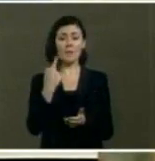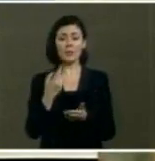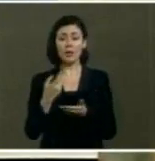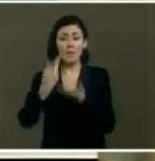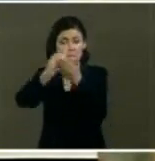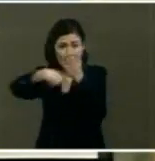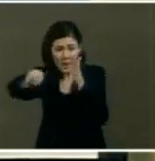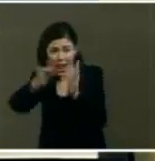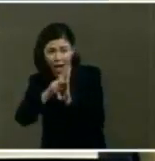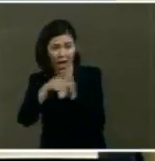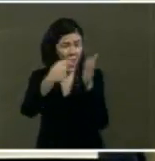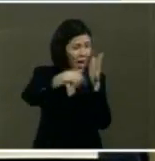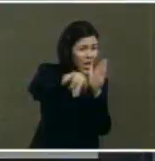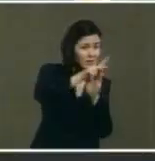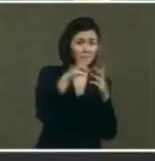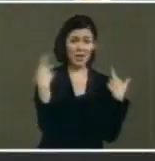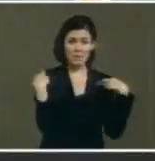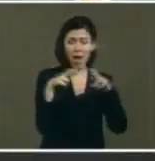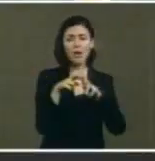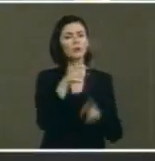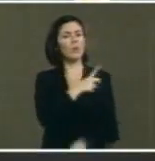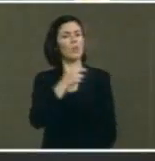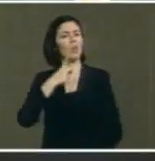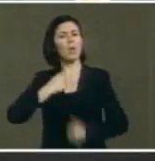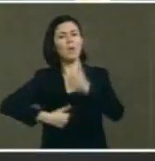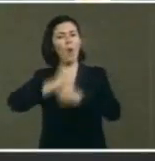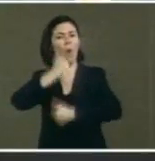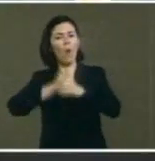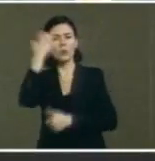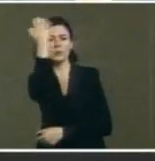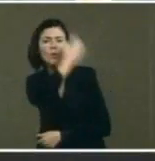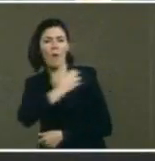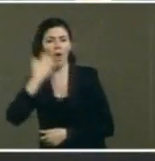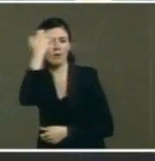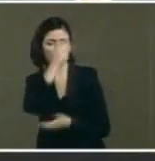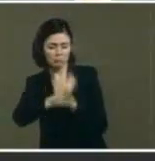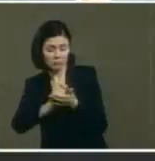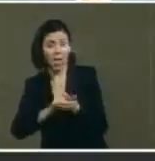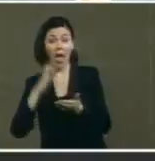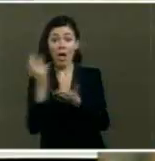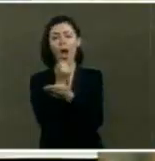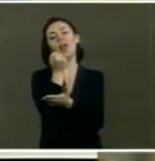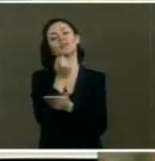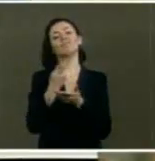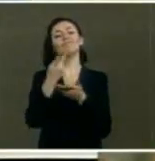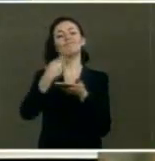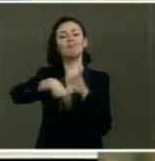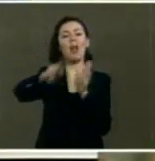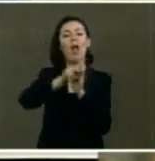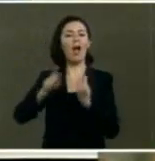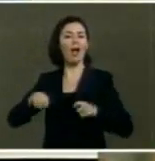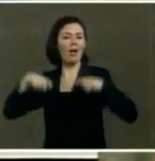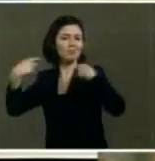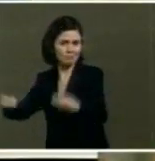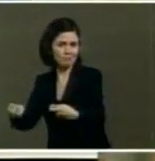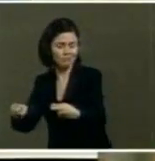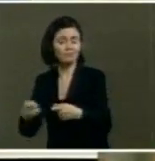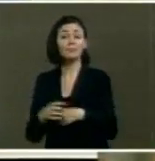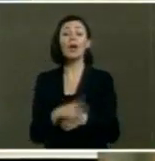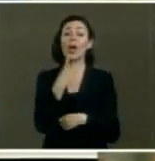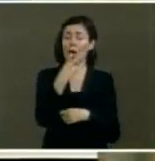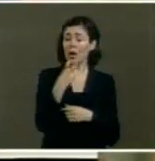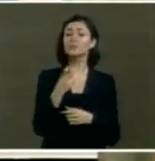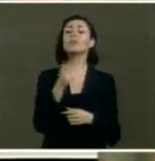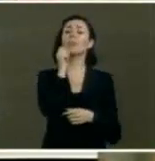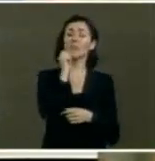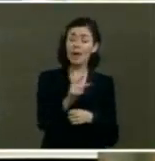se asignan al más competente. Modificamos la carrera magisterial para que el aprendizaje del alumno